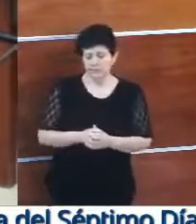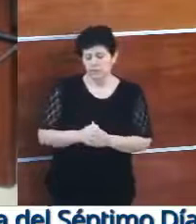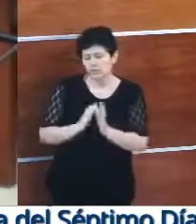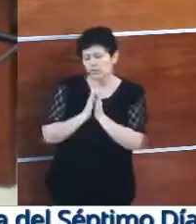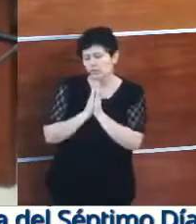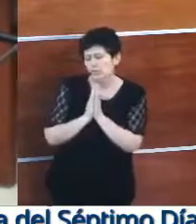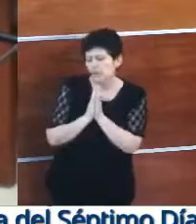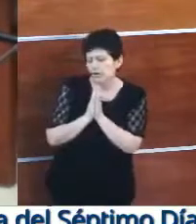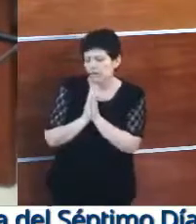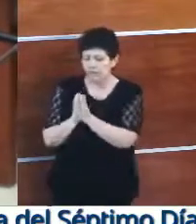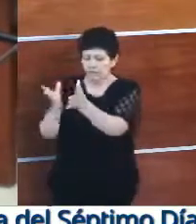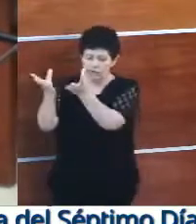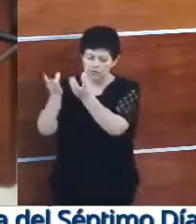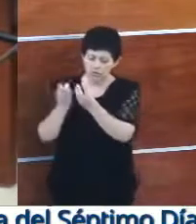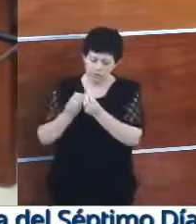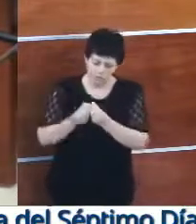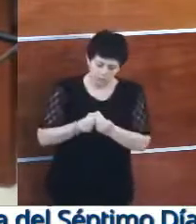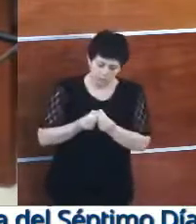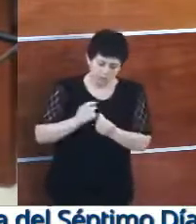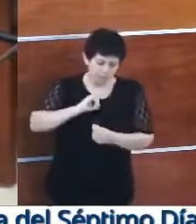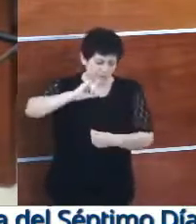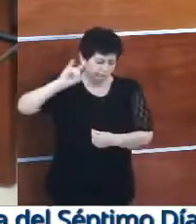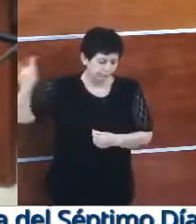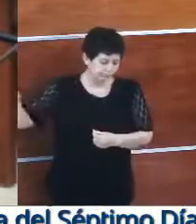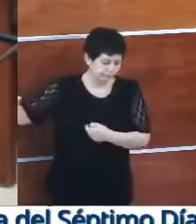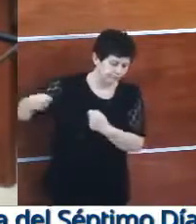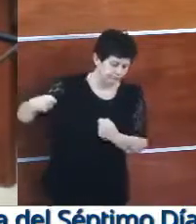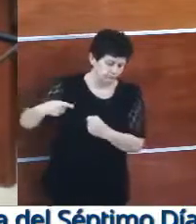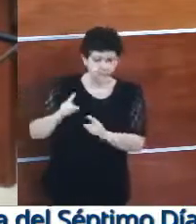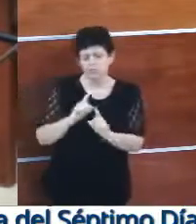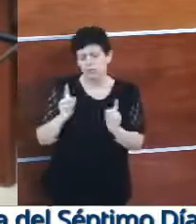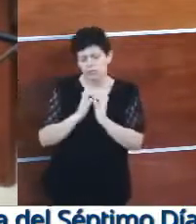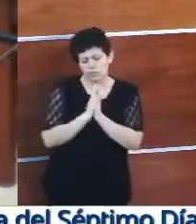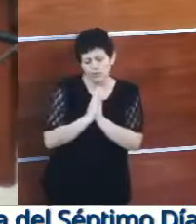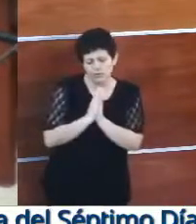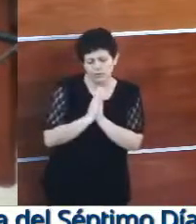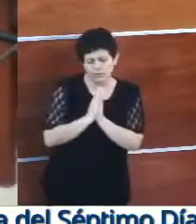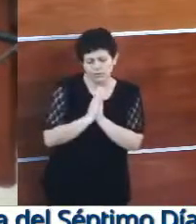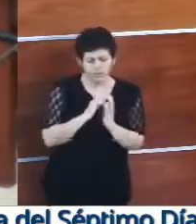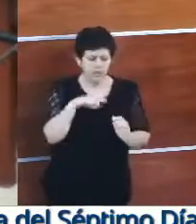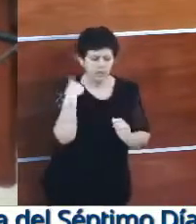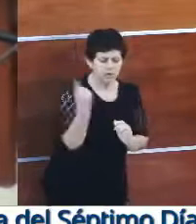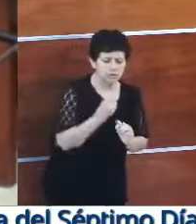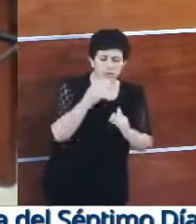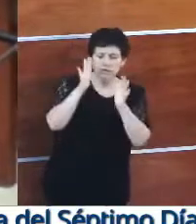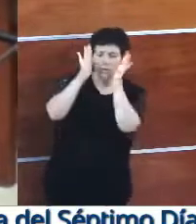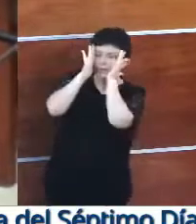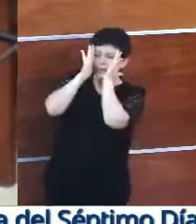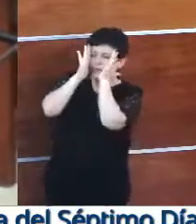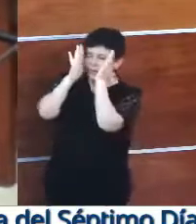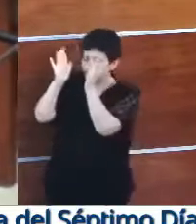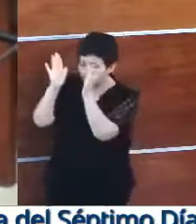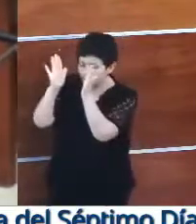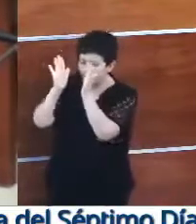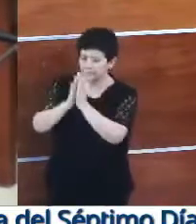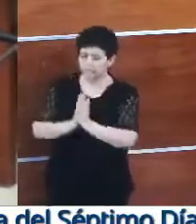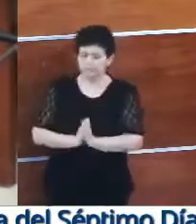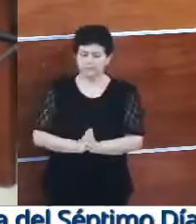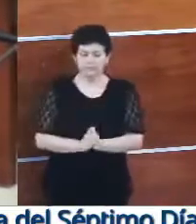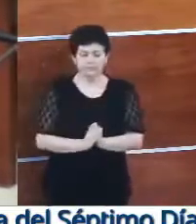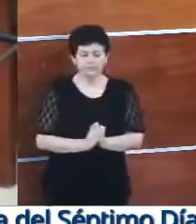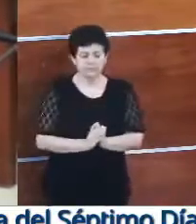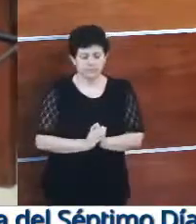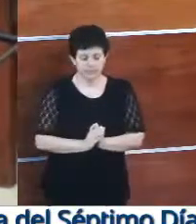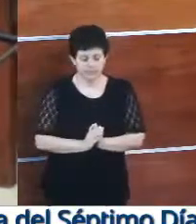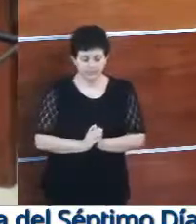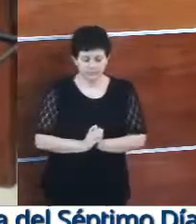que el enemigo nos distraiga, nos desenfoque y finalmente nos haga dormir en